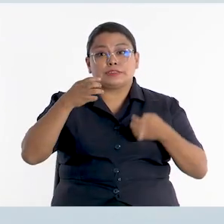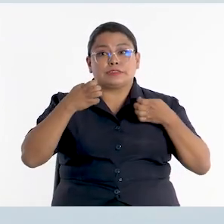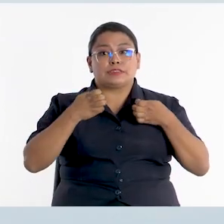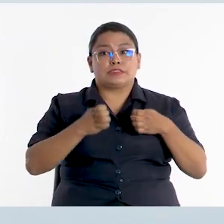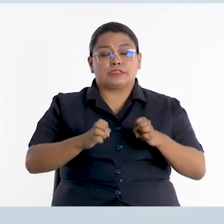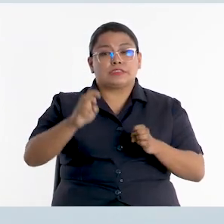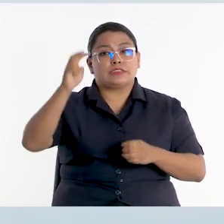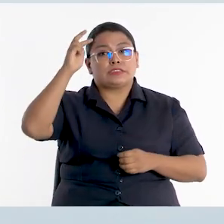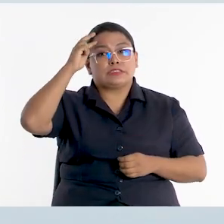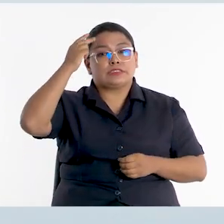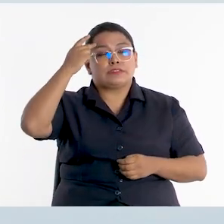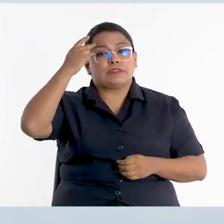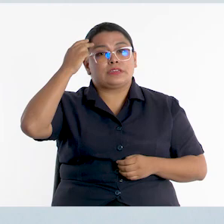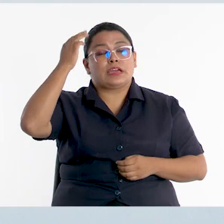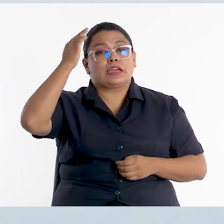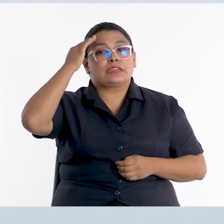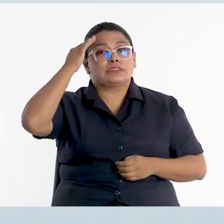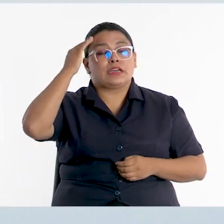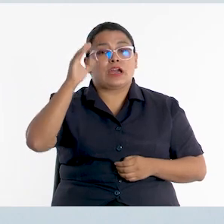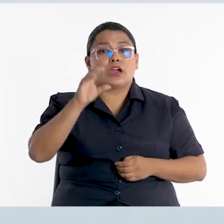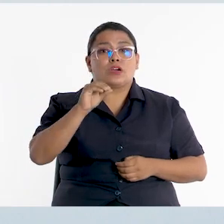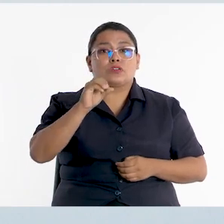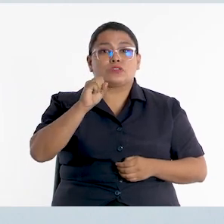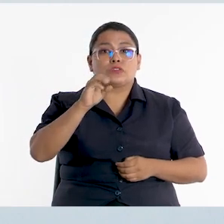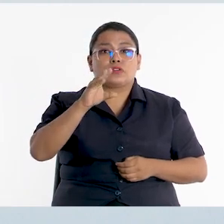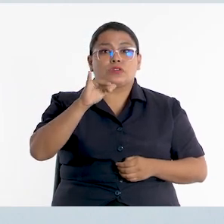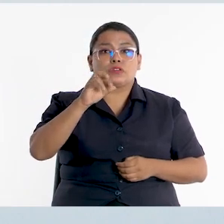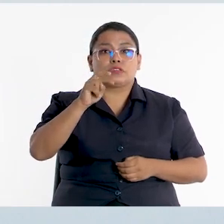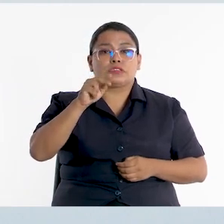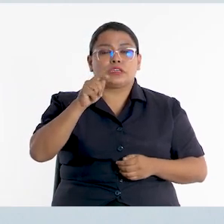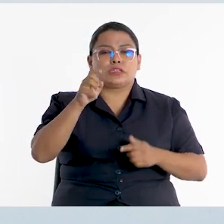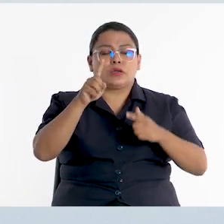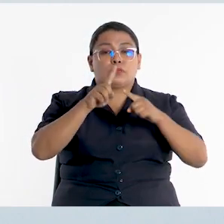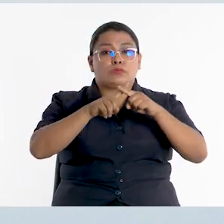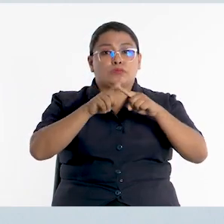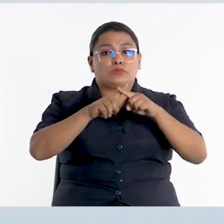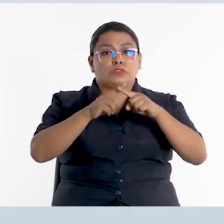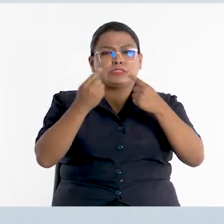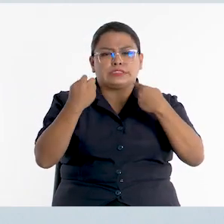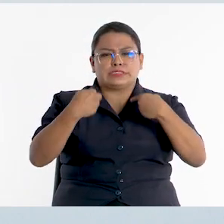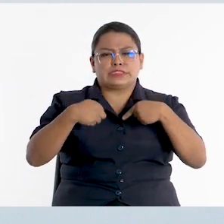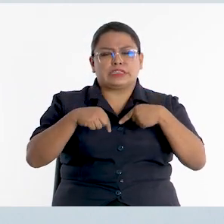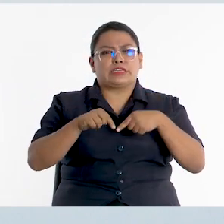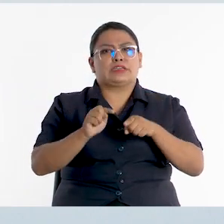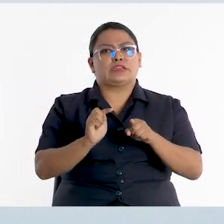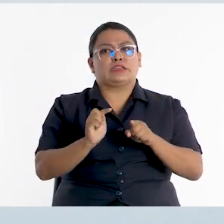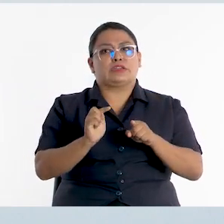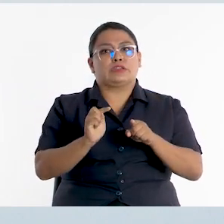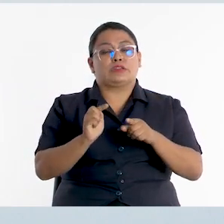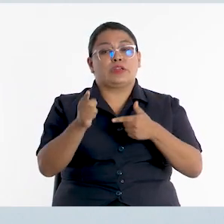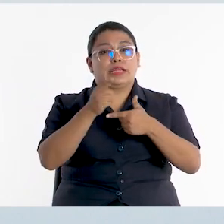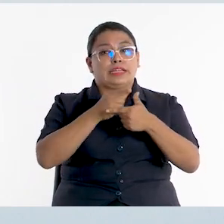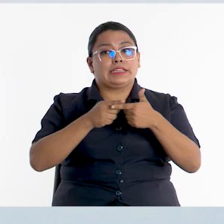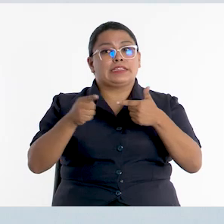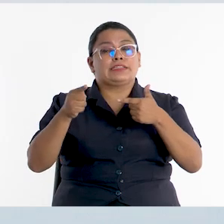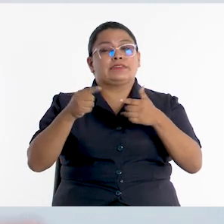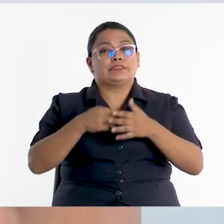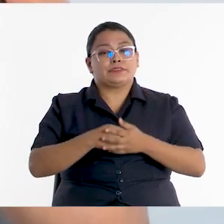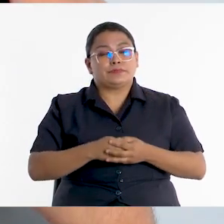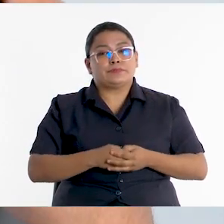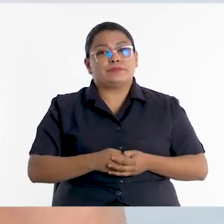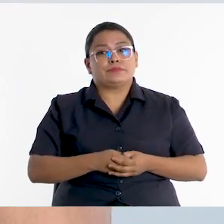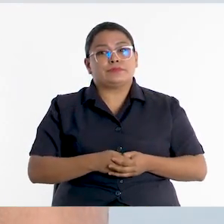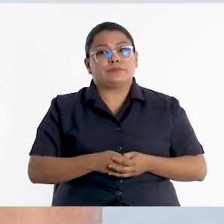Esta estrategia consiste en encontrar el cociente por medio de la multiplicación, manteniendo fijo el